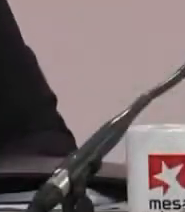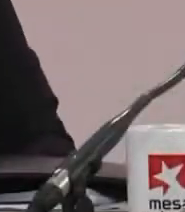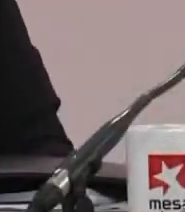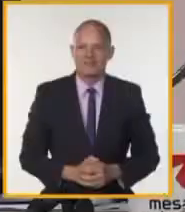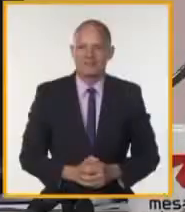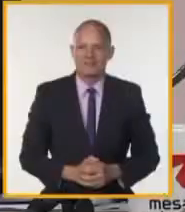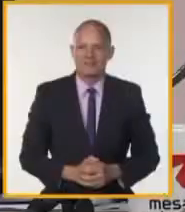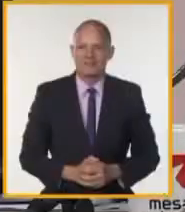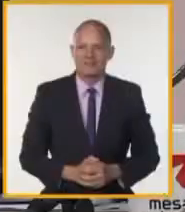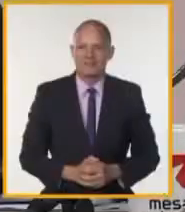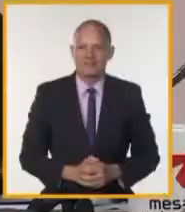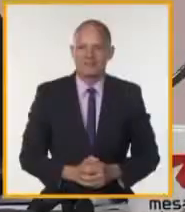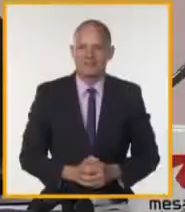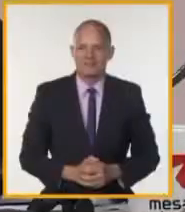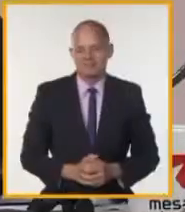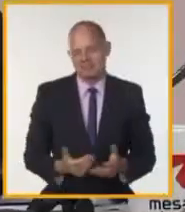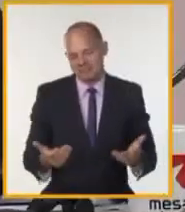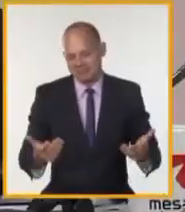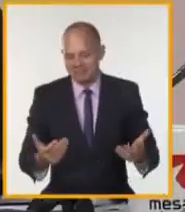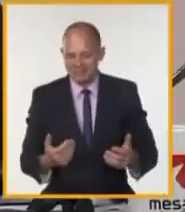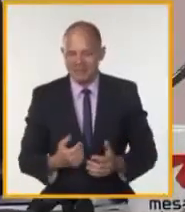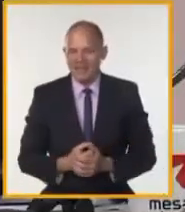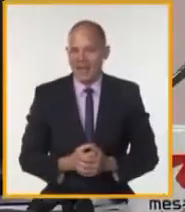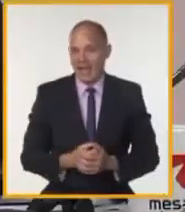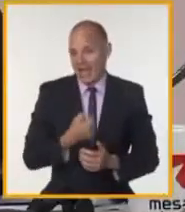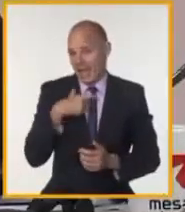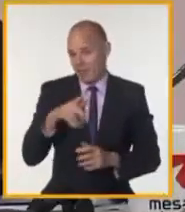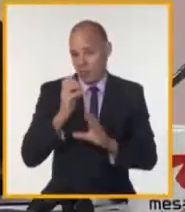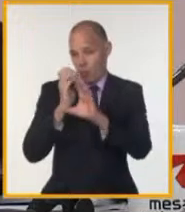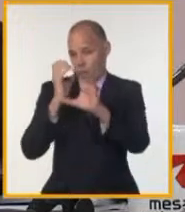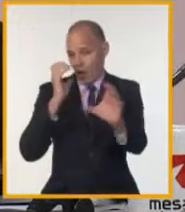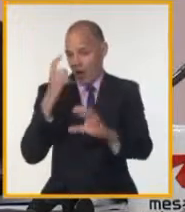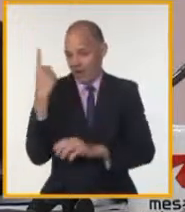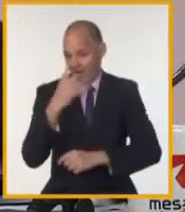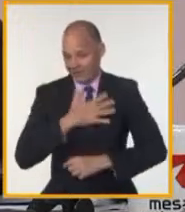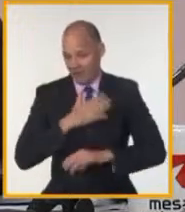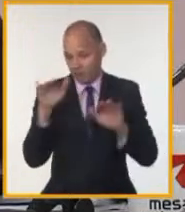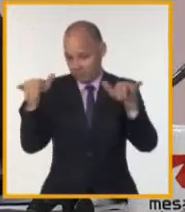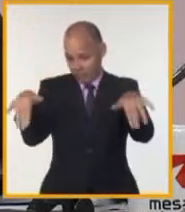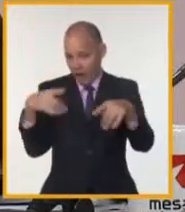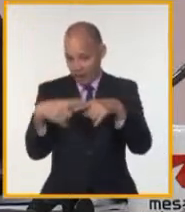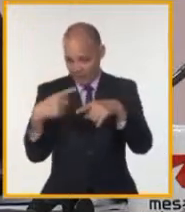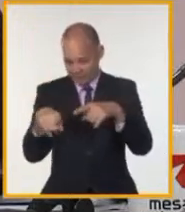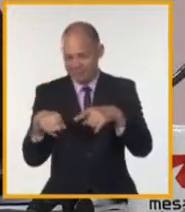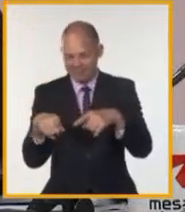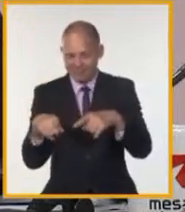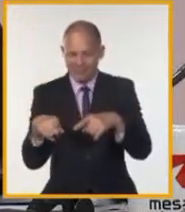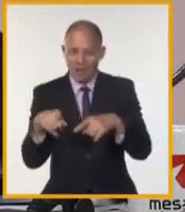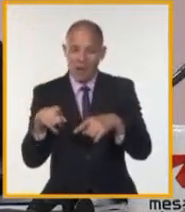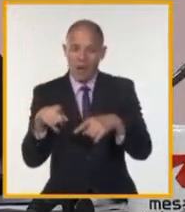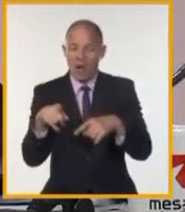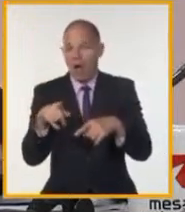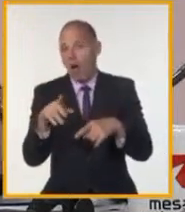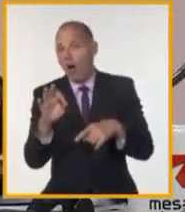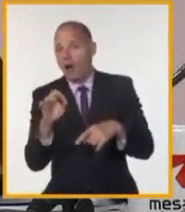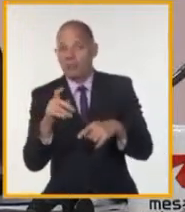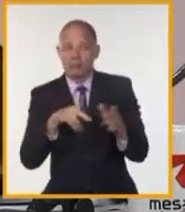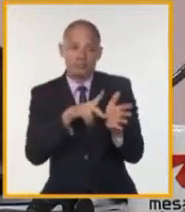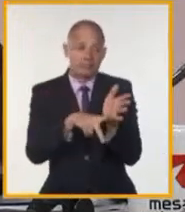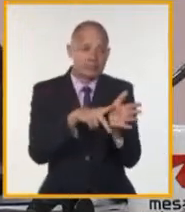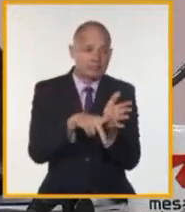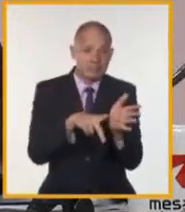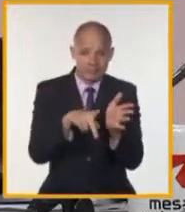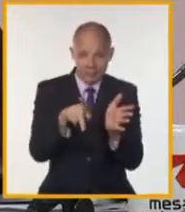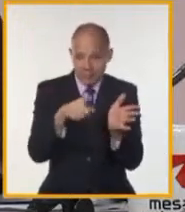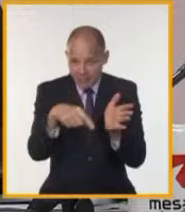Y para viajar en los ómnibus nacionales como también para el ferrocarril hace falta primero tener el pasaje. Y en eso, pues,